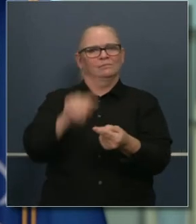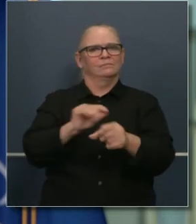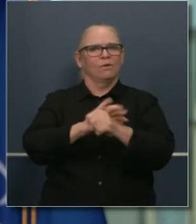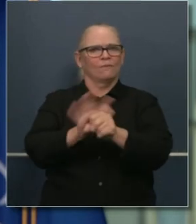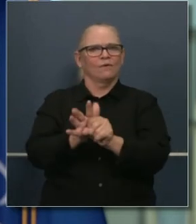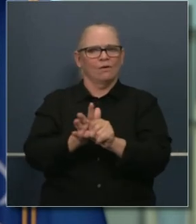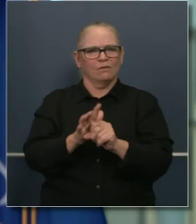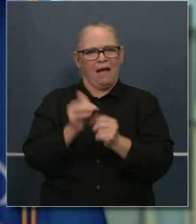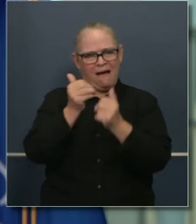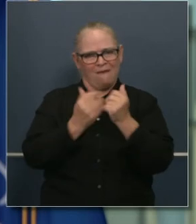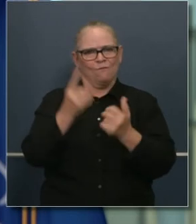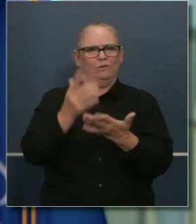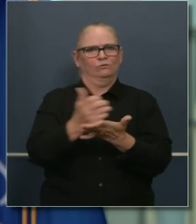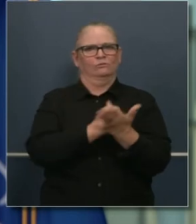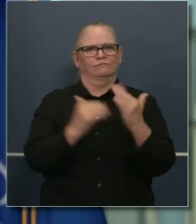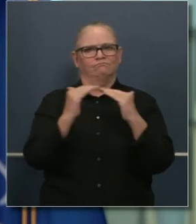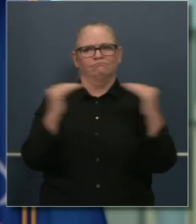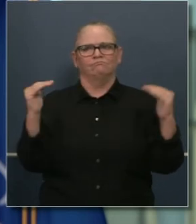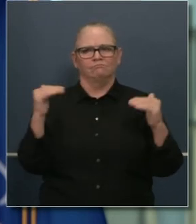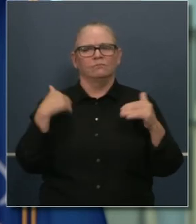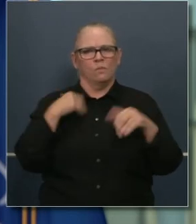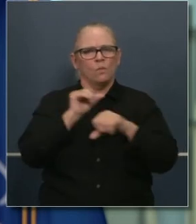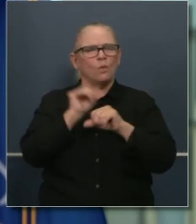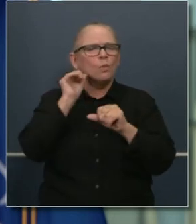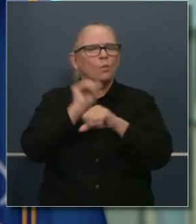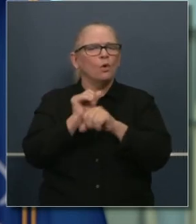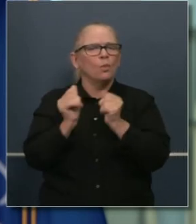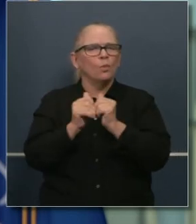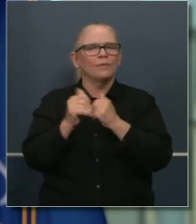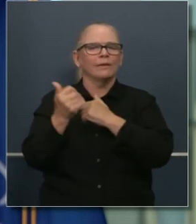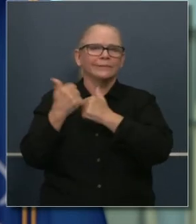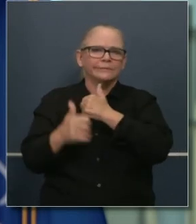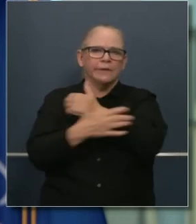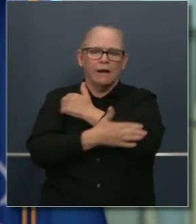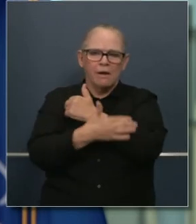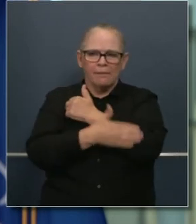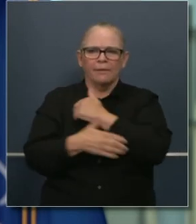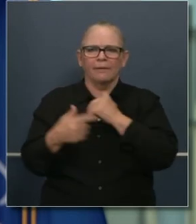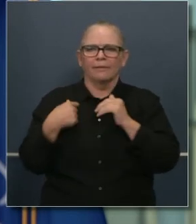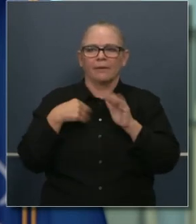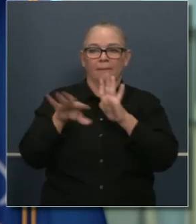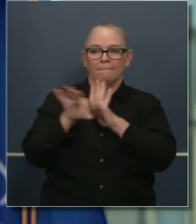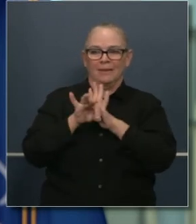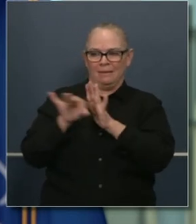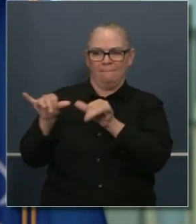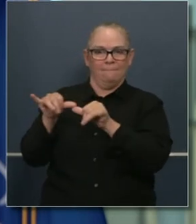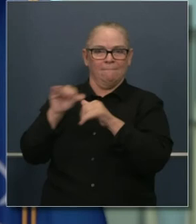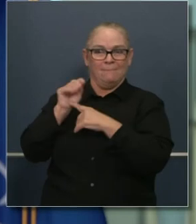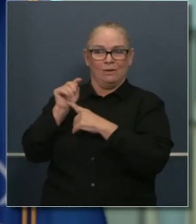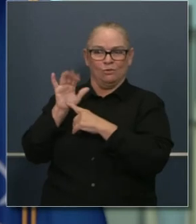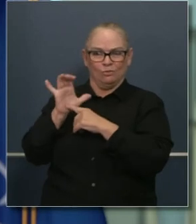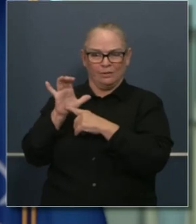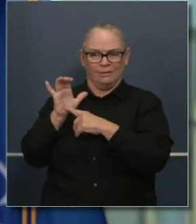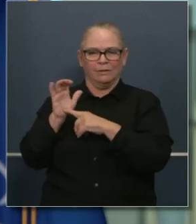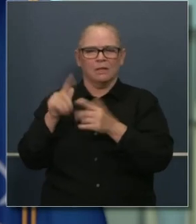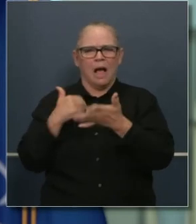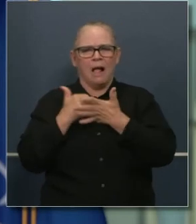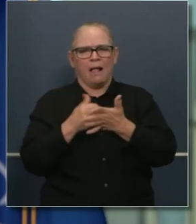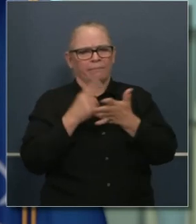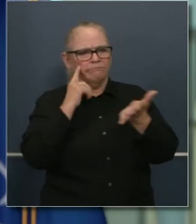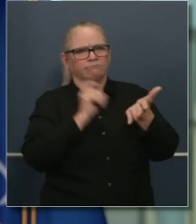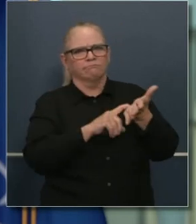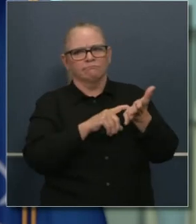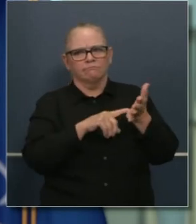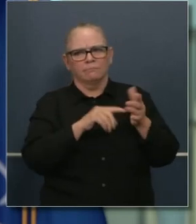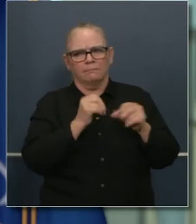docena de casos seguimos entonces trabajando con los condados para escoger algo que realmente llegue al asunto